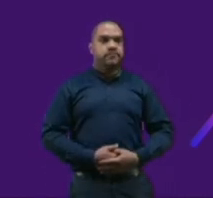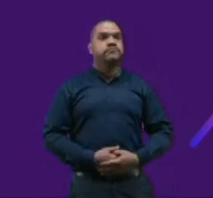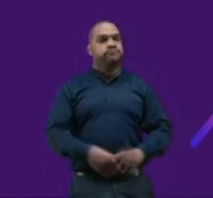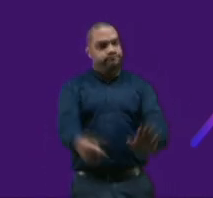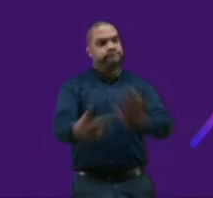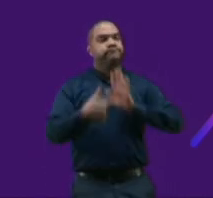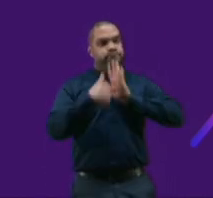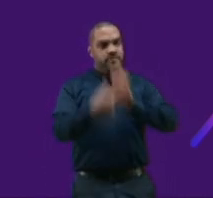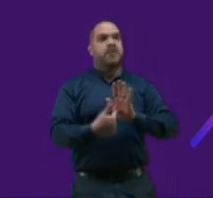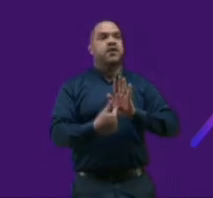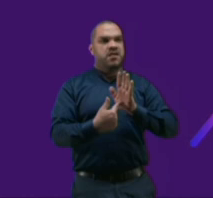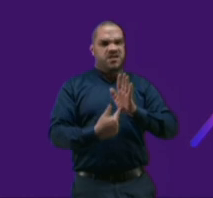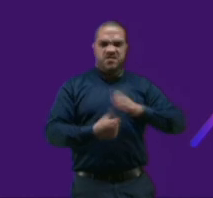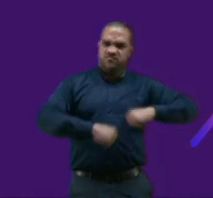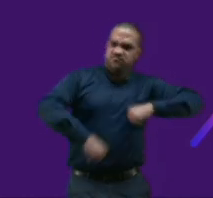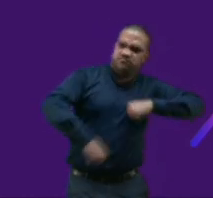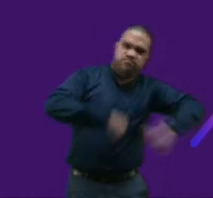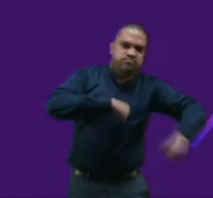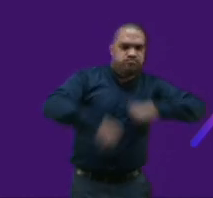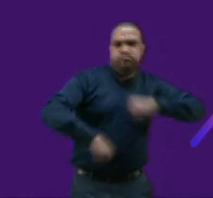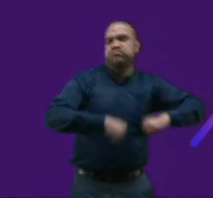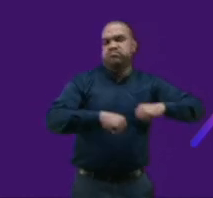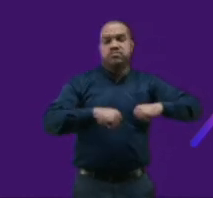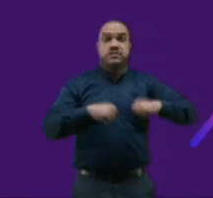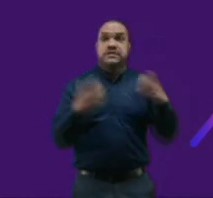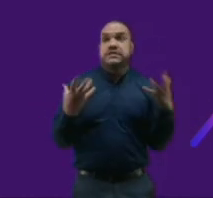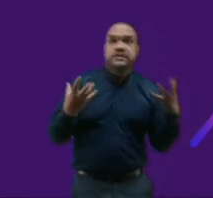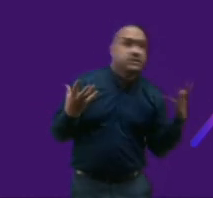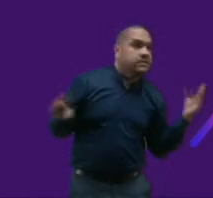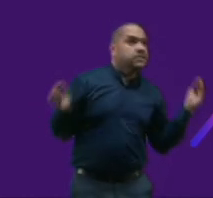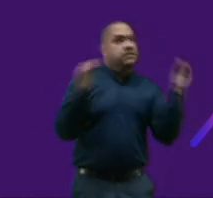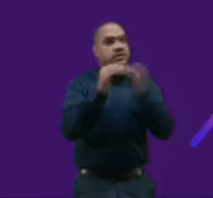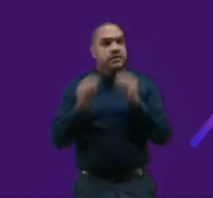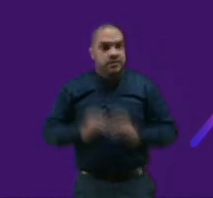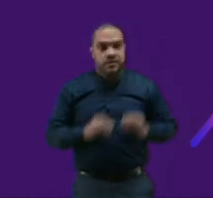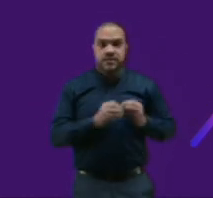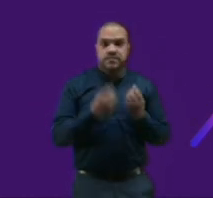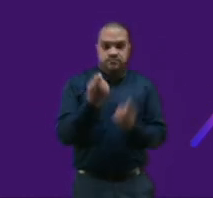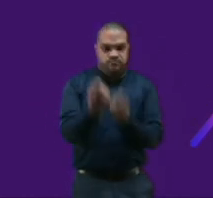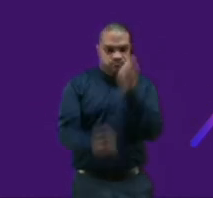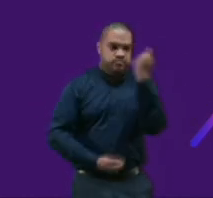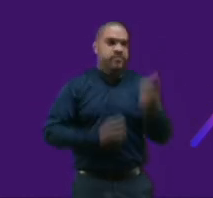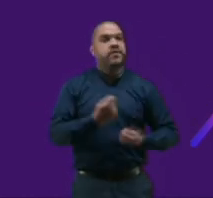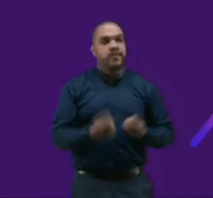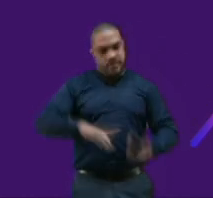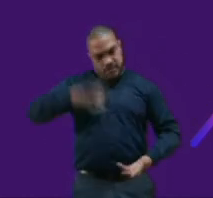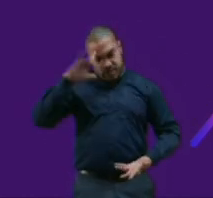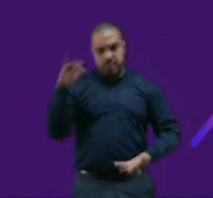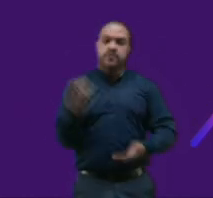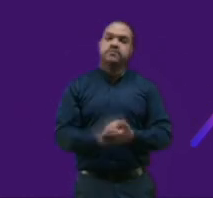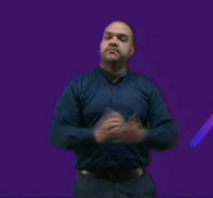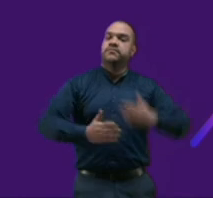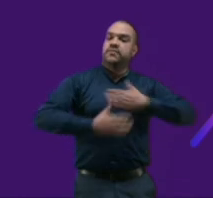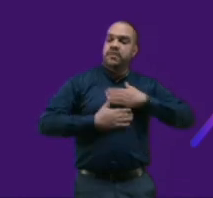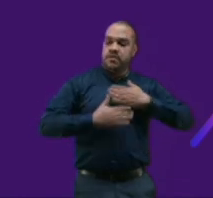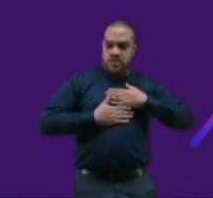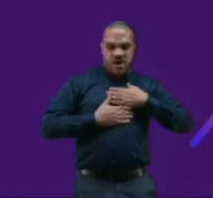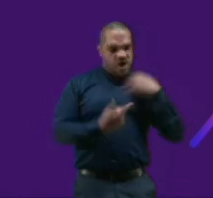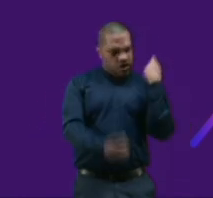es a esas ganas esa ambición y esa convicción en tu negocio y de creer que mi negocio se puede llevar a otros lugares del